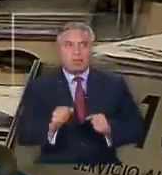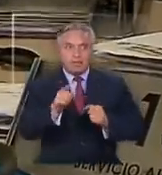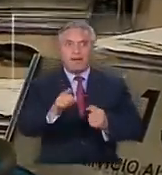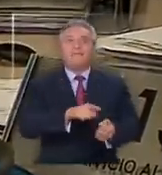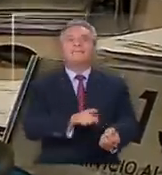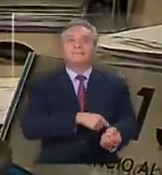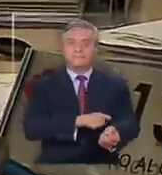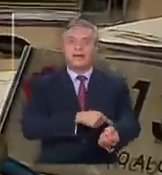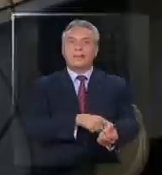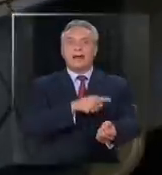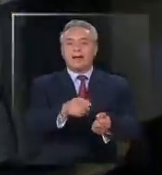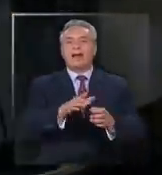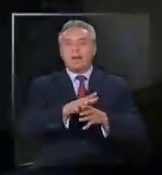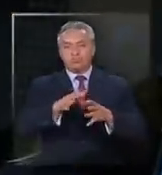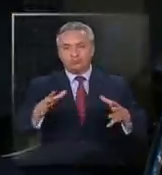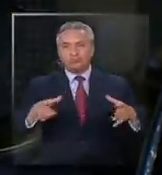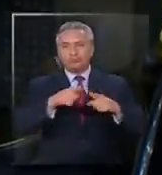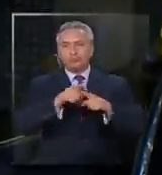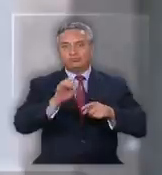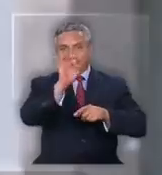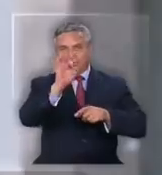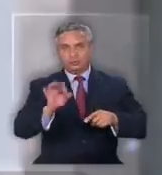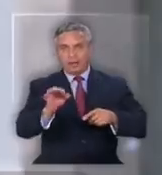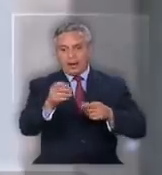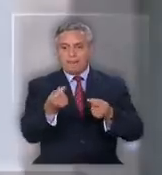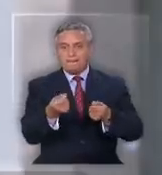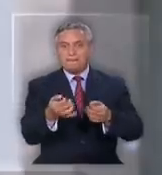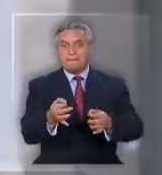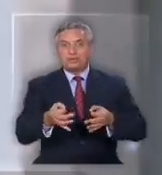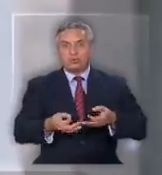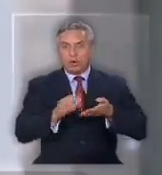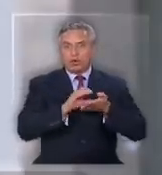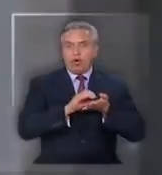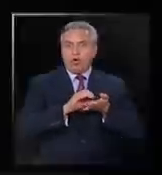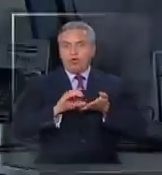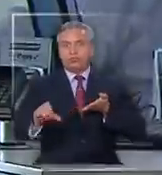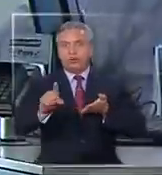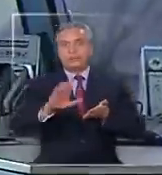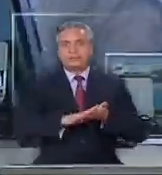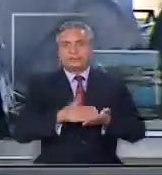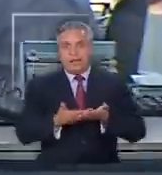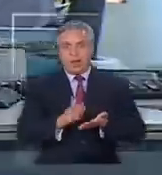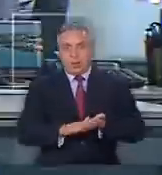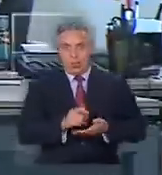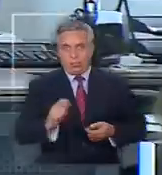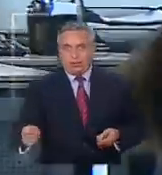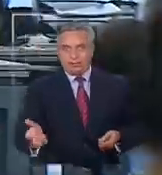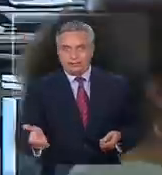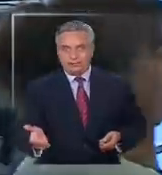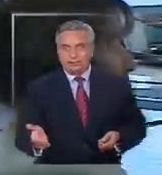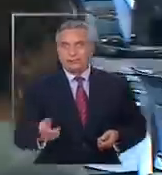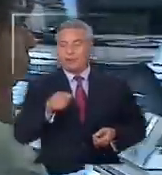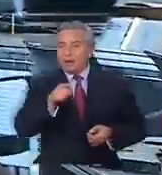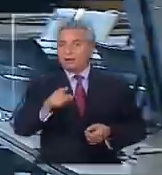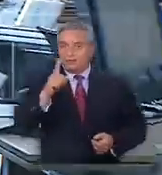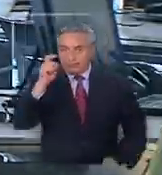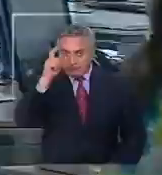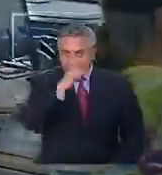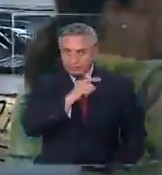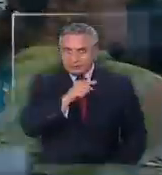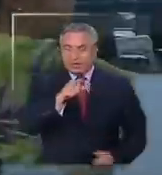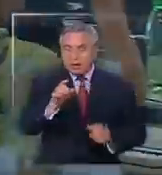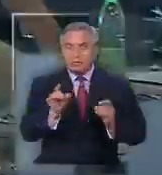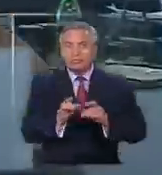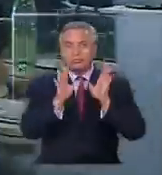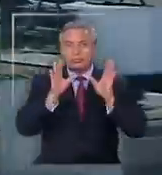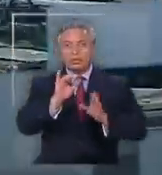familia destine demasiado porcentaje de su presupuesto en cobertura de salud. Una decisión difícil para los usuarios y que en caso de elegir